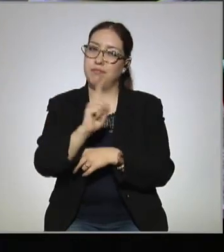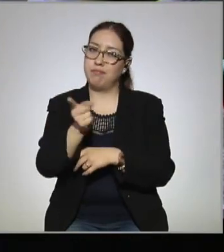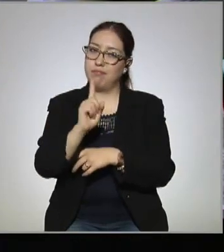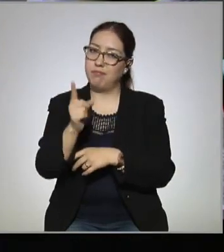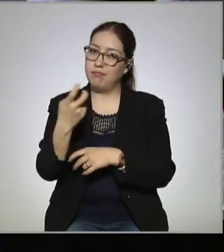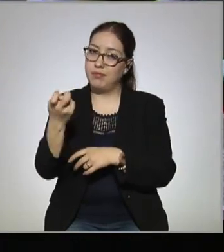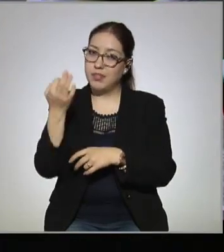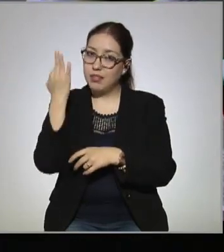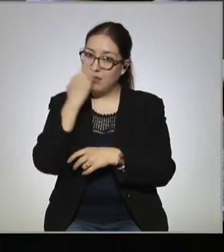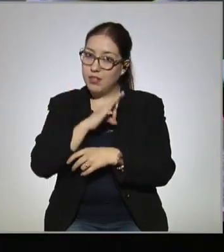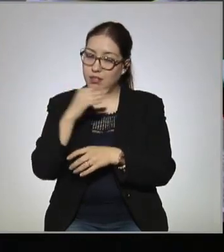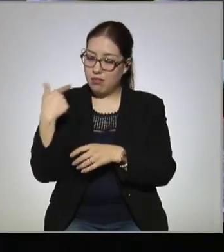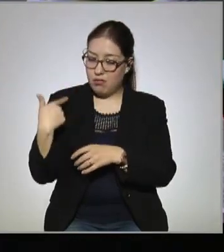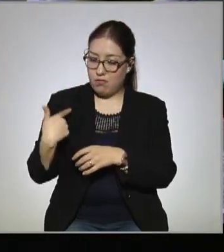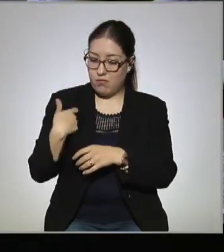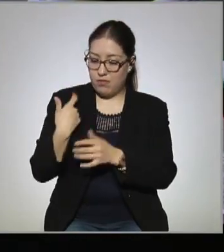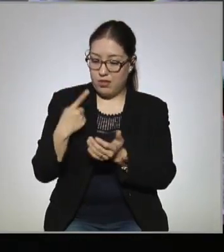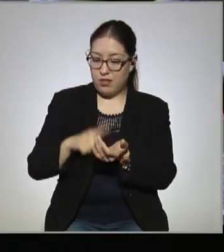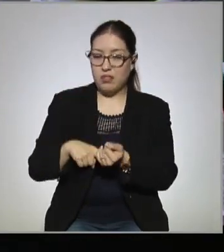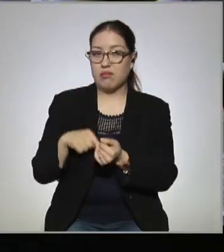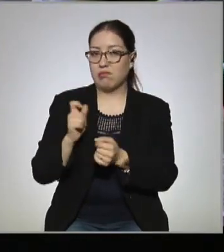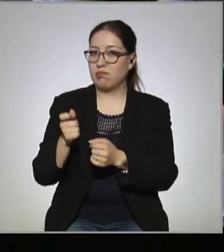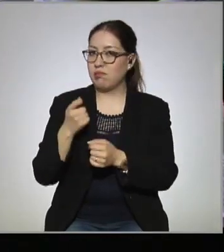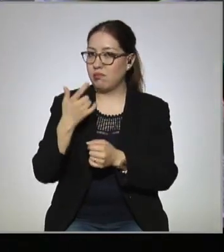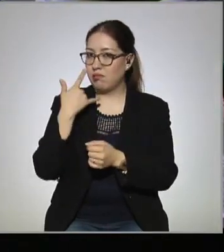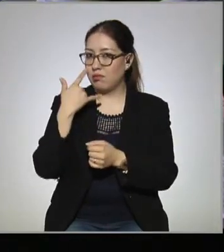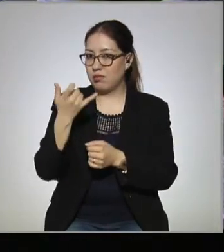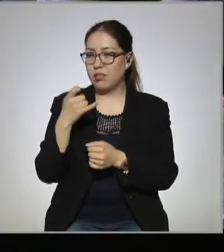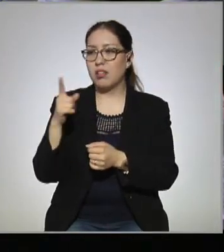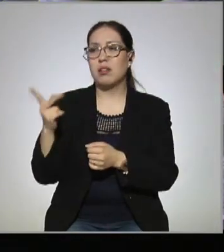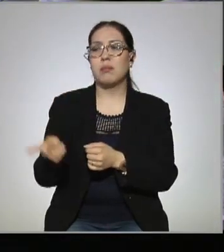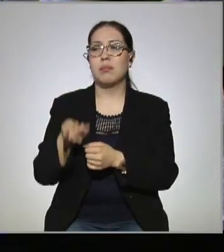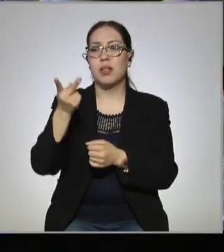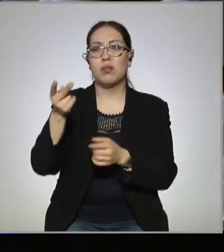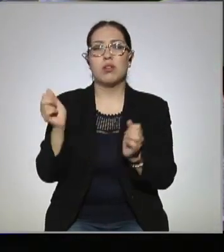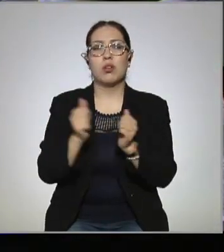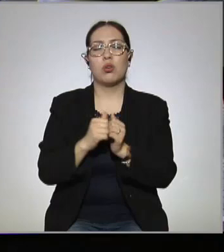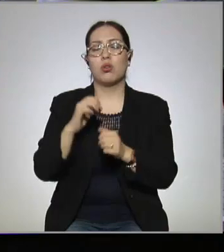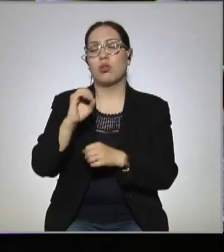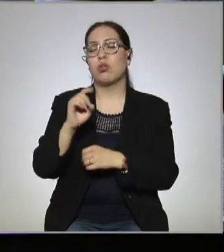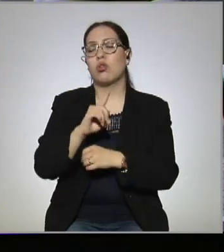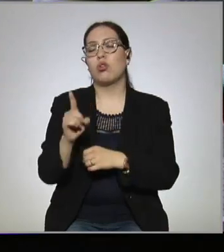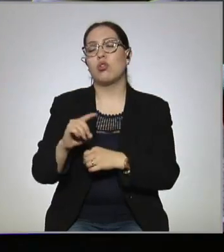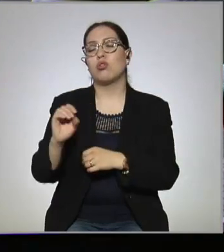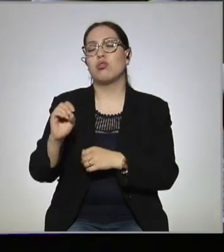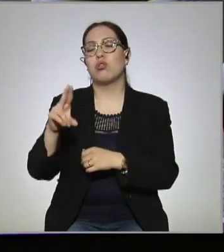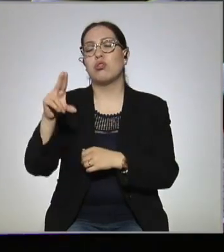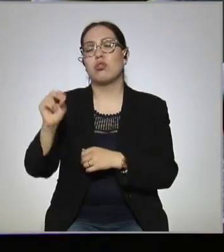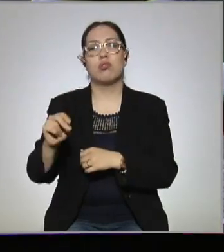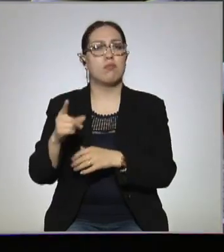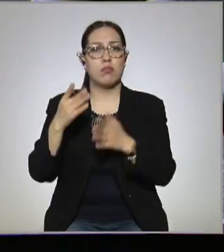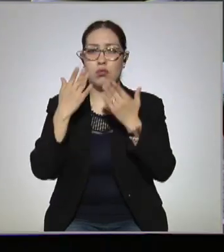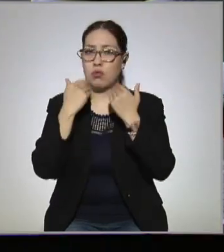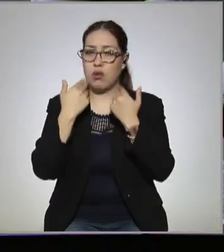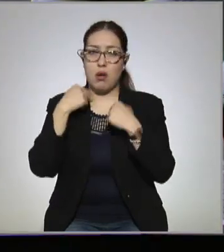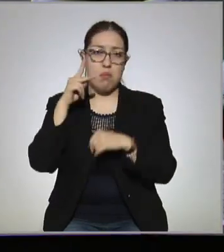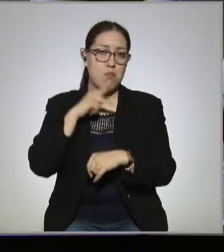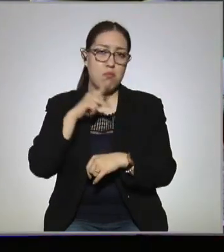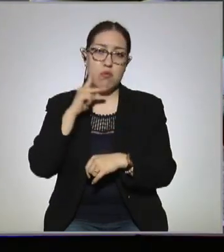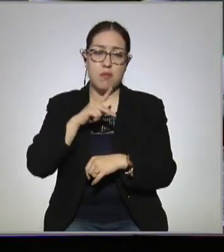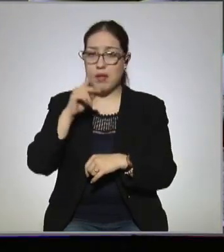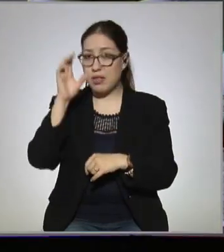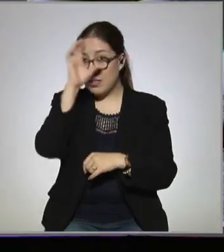qué es lo que realmente se están poniendo. La gente quiere saber sobre las terapias con ozono. Es justo lo que iba a decir. Tampoco hay evidencia científica de